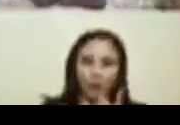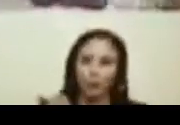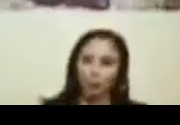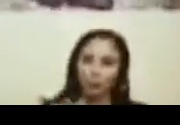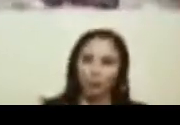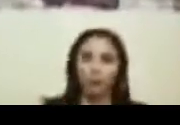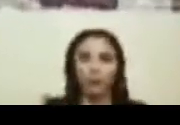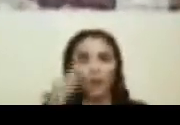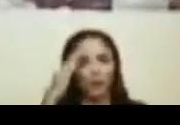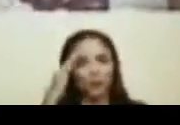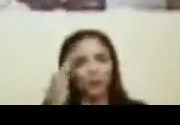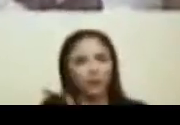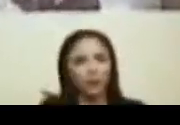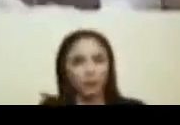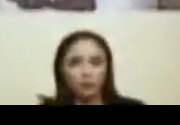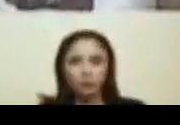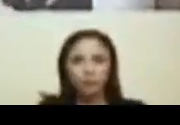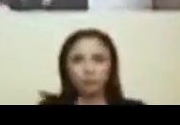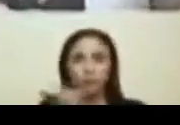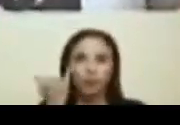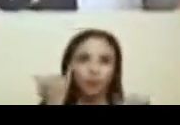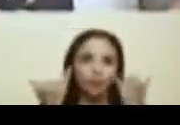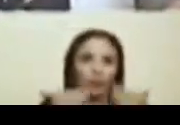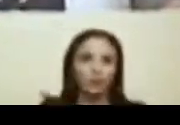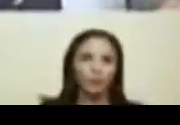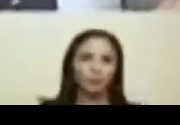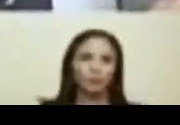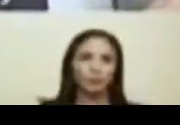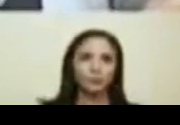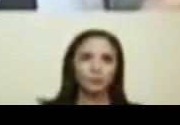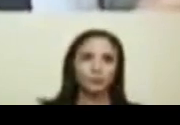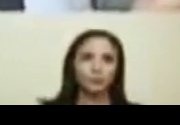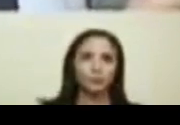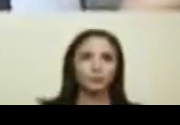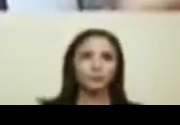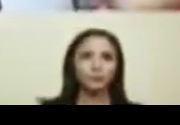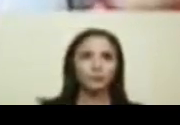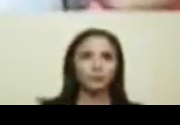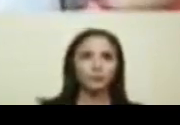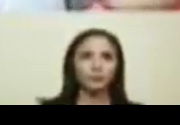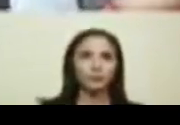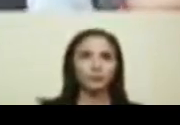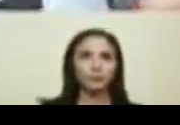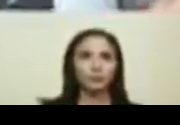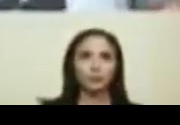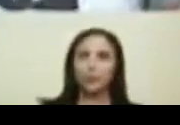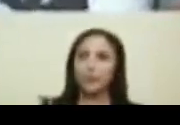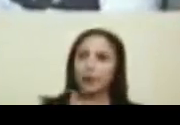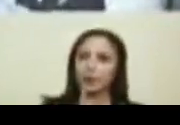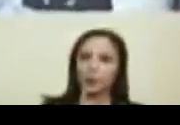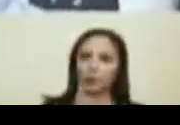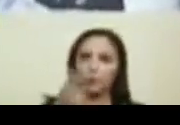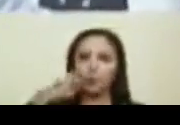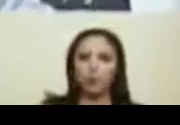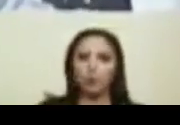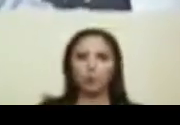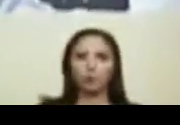el golpe principal cuando golpear y dónde golpear para favorecer al pueblo